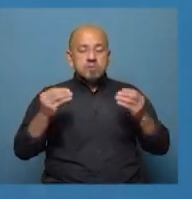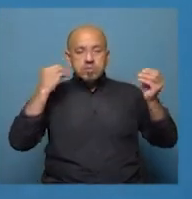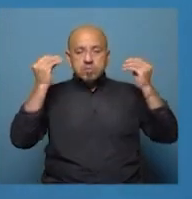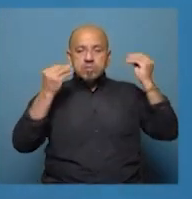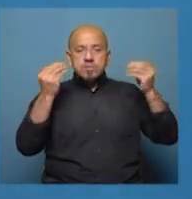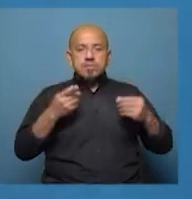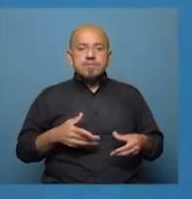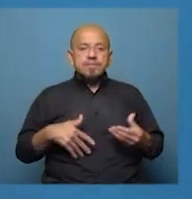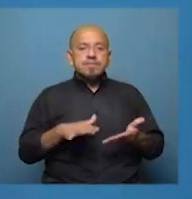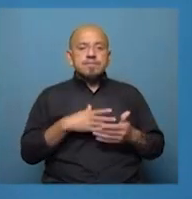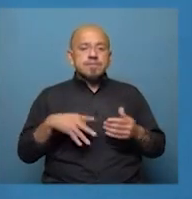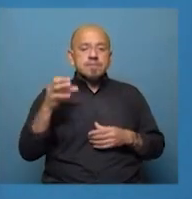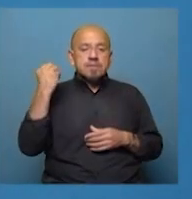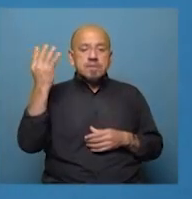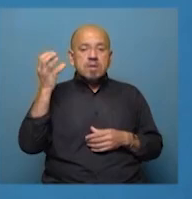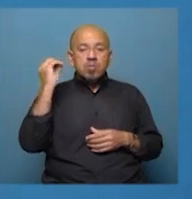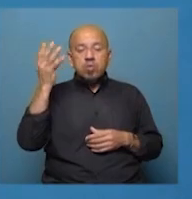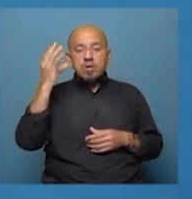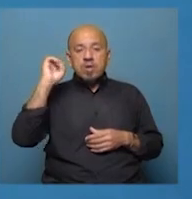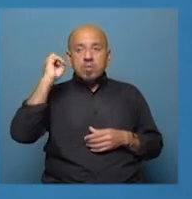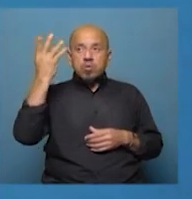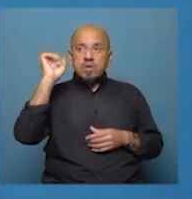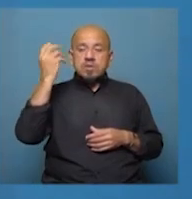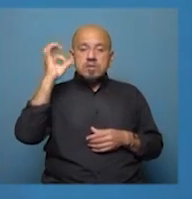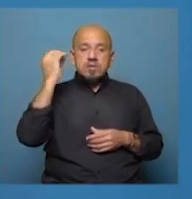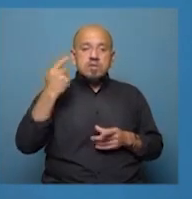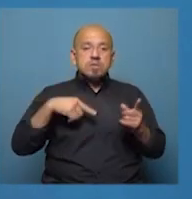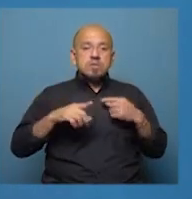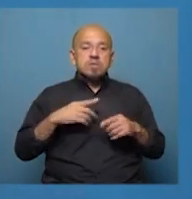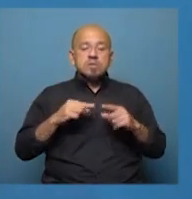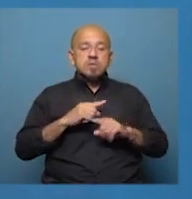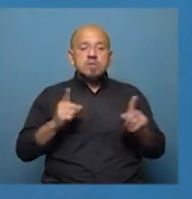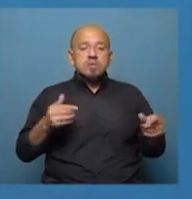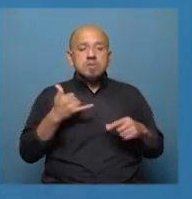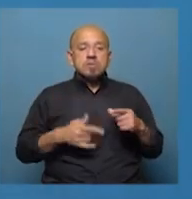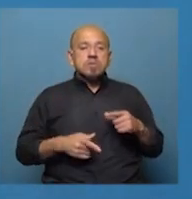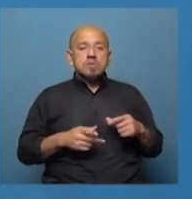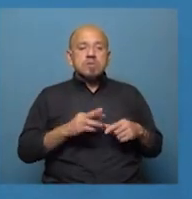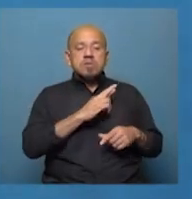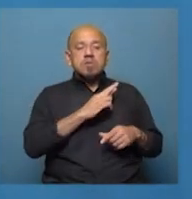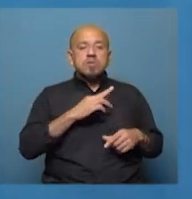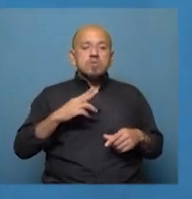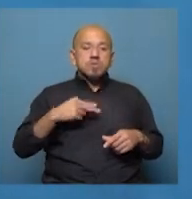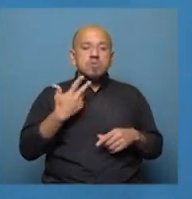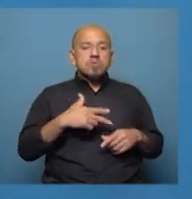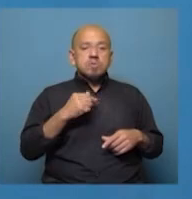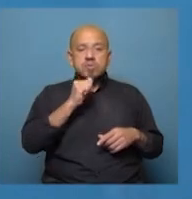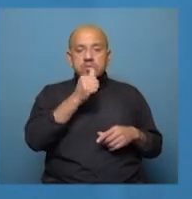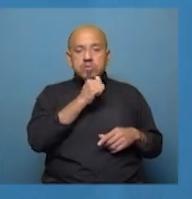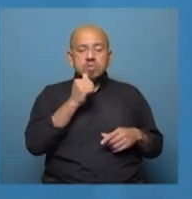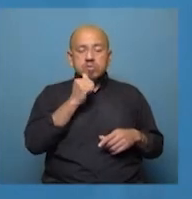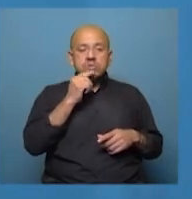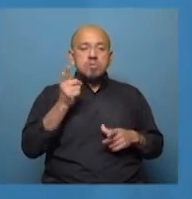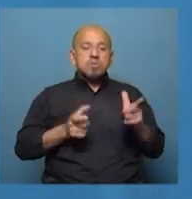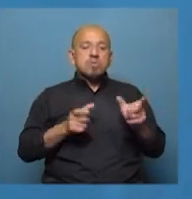situación ambulancias que se distribuyen en distintos lugares pero que no tienen los recursos humanos para que sean una solución No la